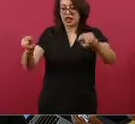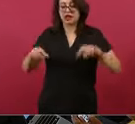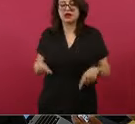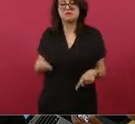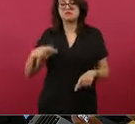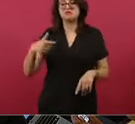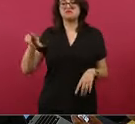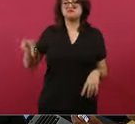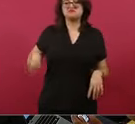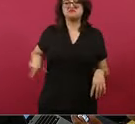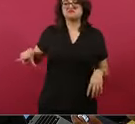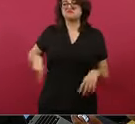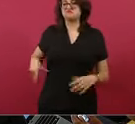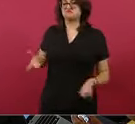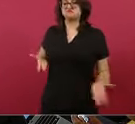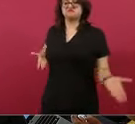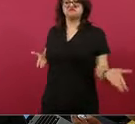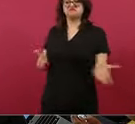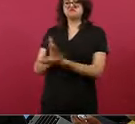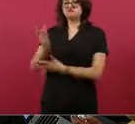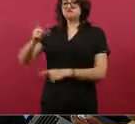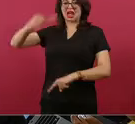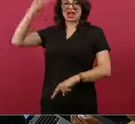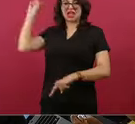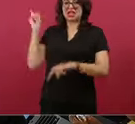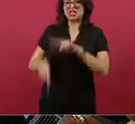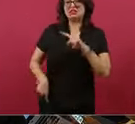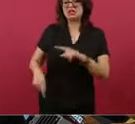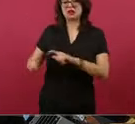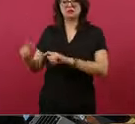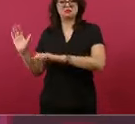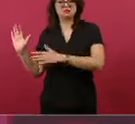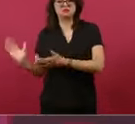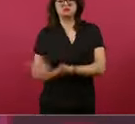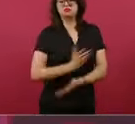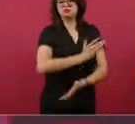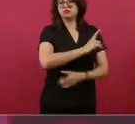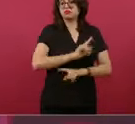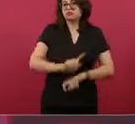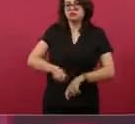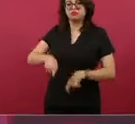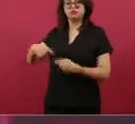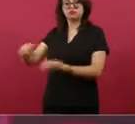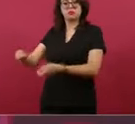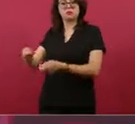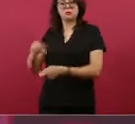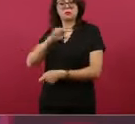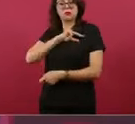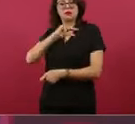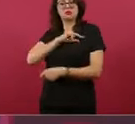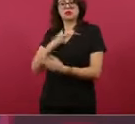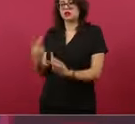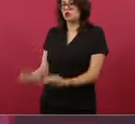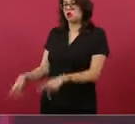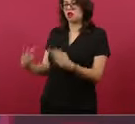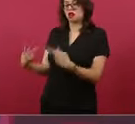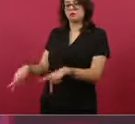30 mil hectáreas se les han devuelto. Les estamos haciendo un distrito de